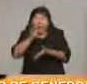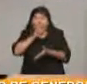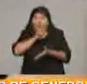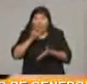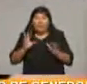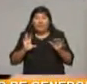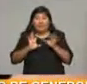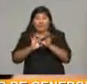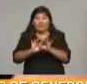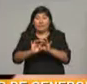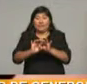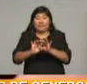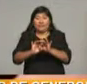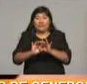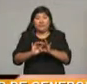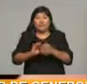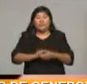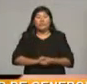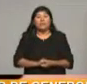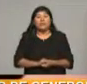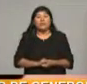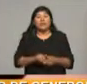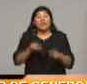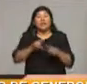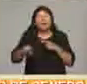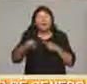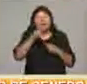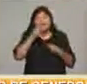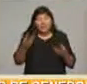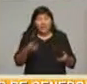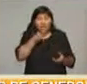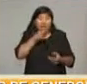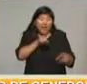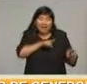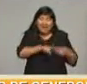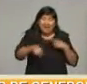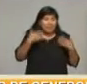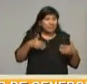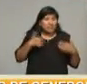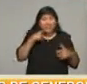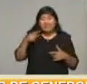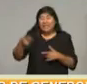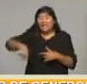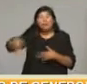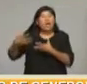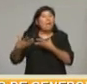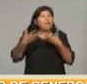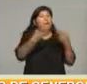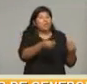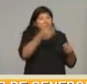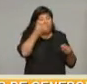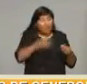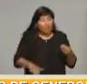se haga si es una caso de emergencia se haga la primera contención en ese momento y de ahí se programen las atenciones